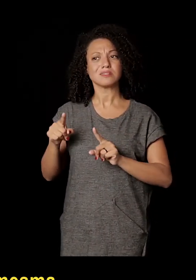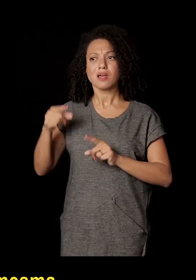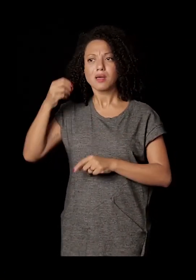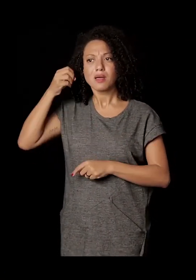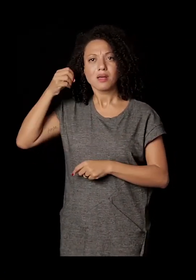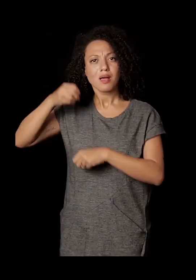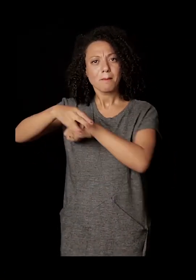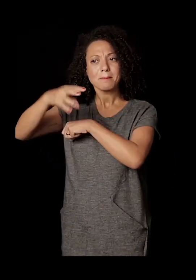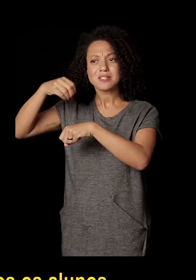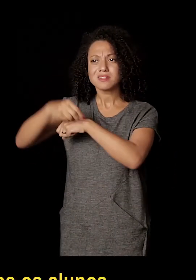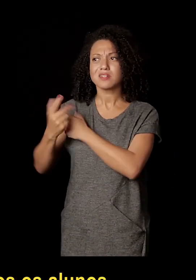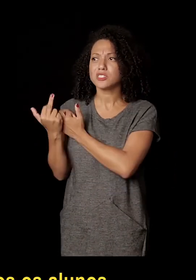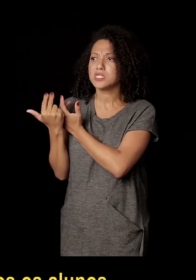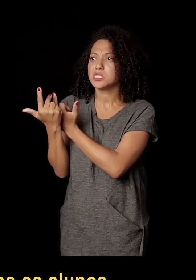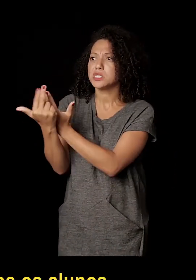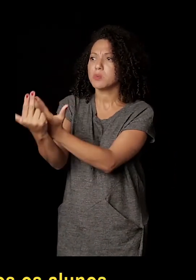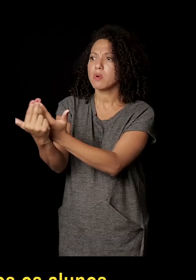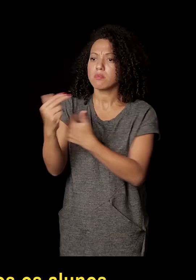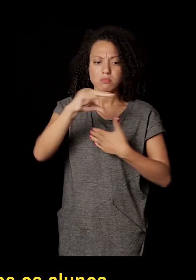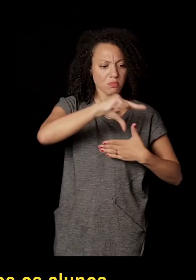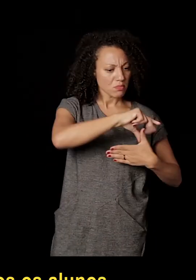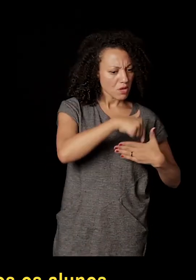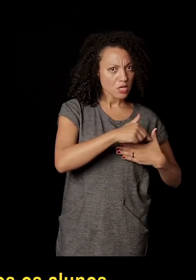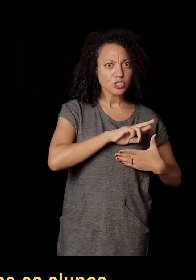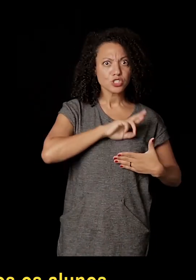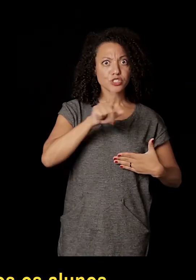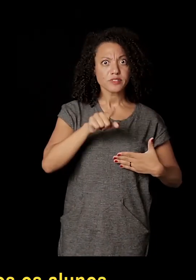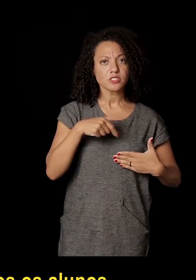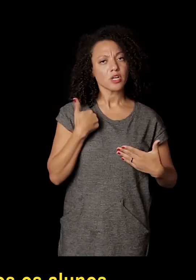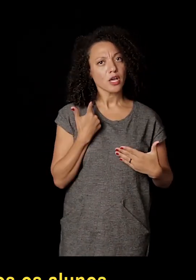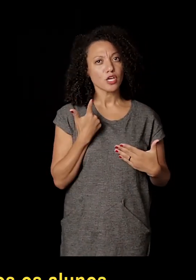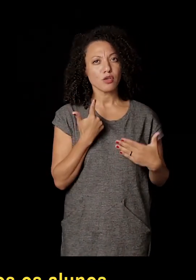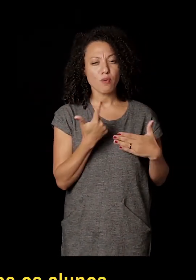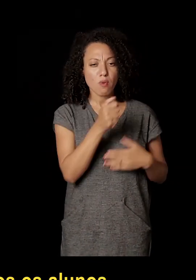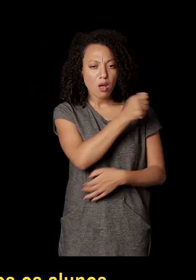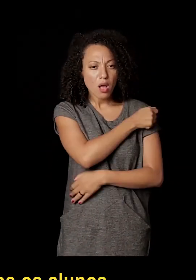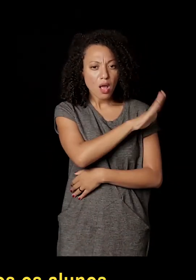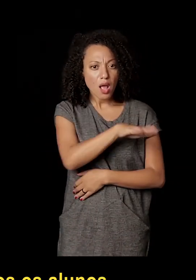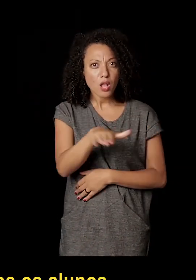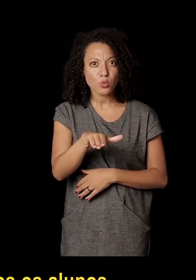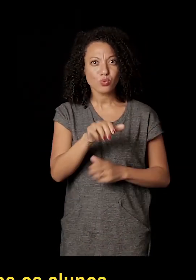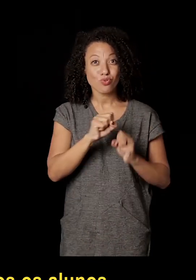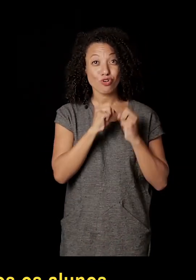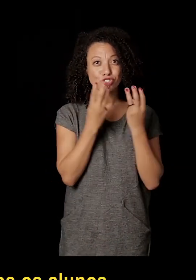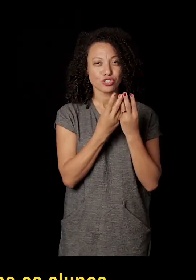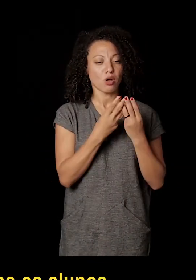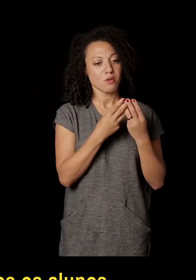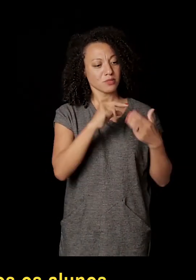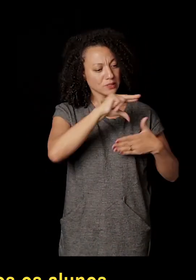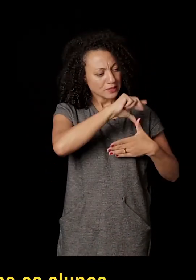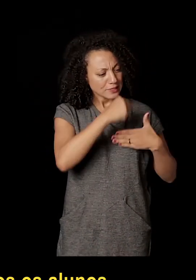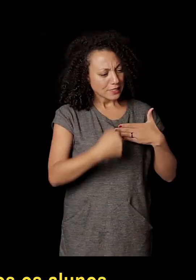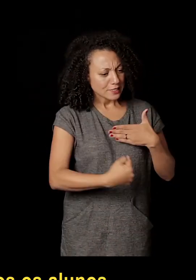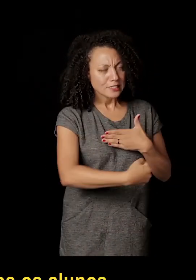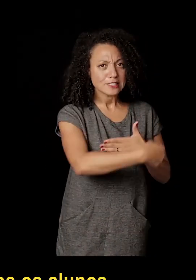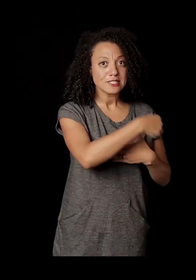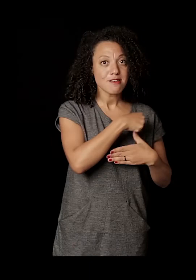vez. Y ahí constituí la primera red, con todos los alumnos de estos talleres que había hecho en América